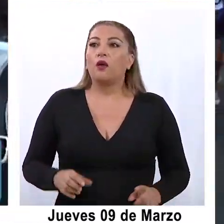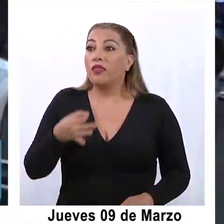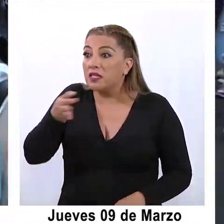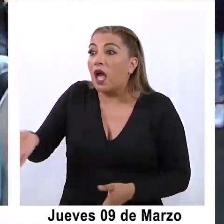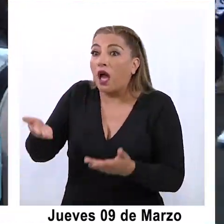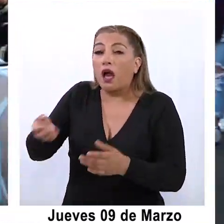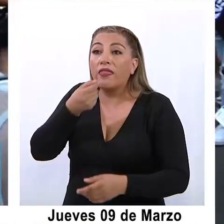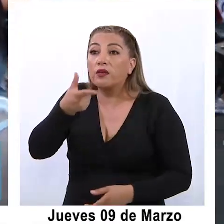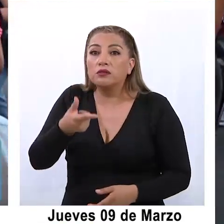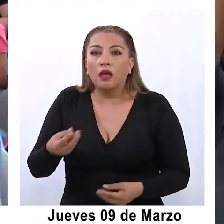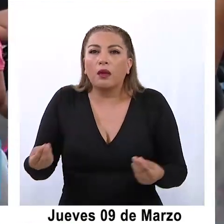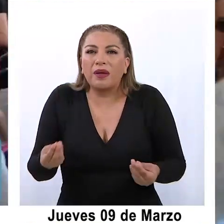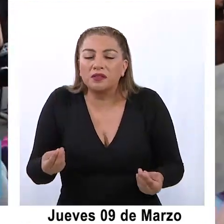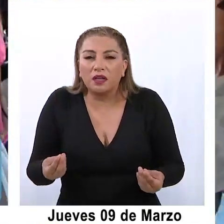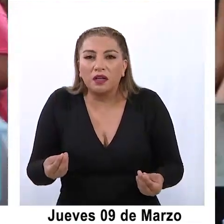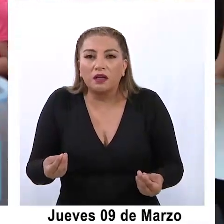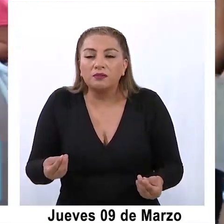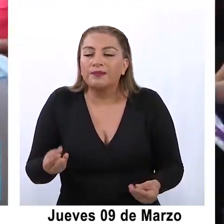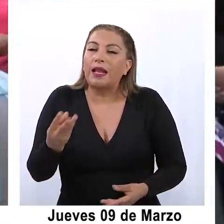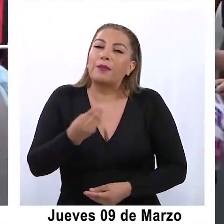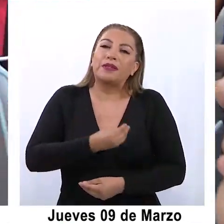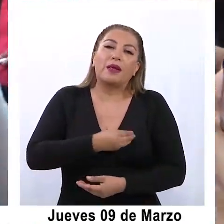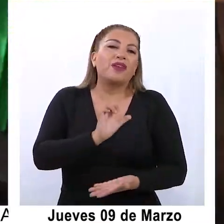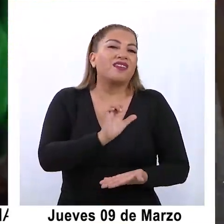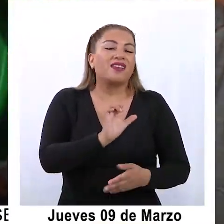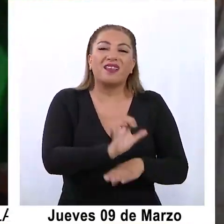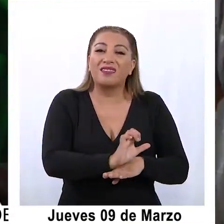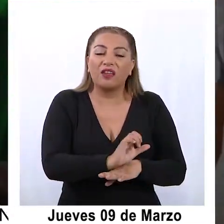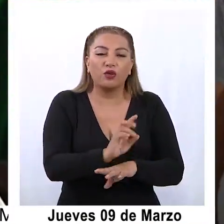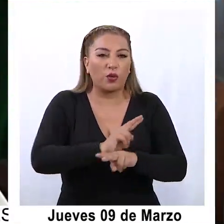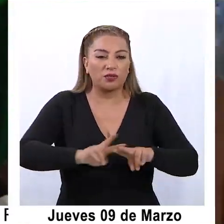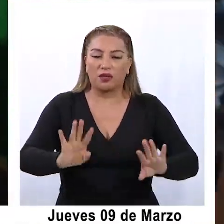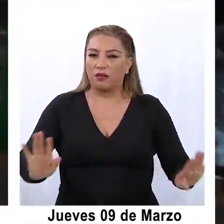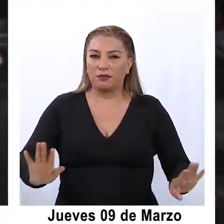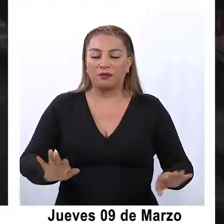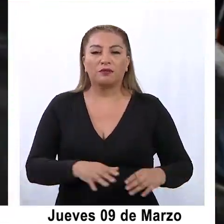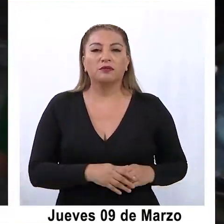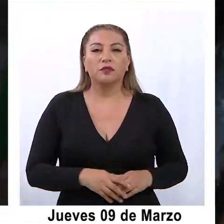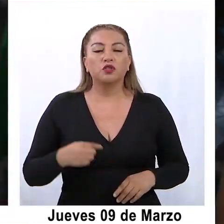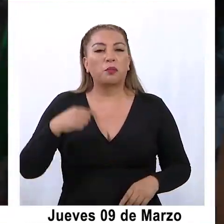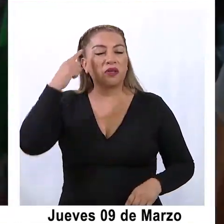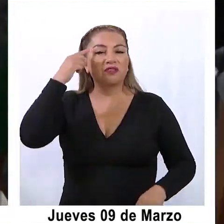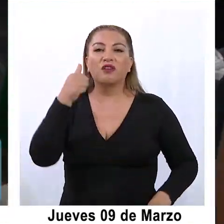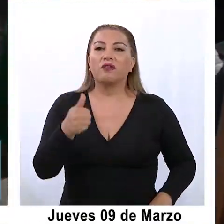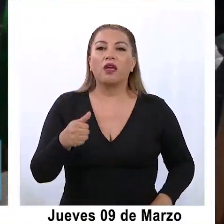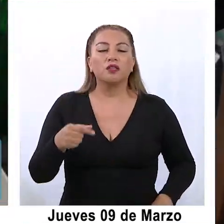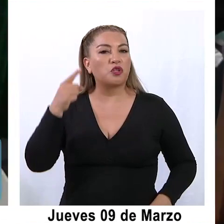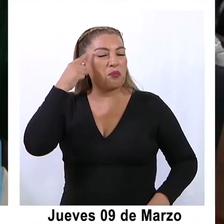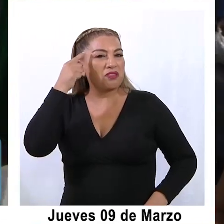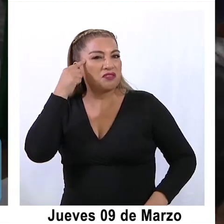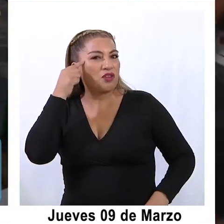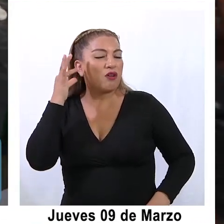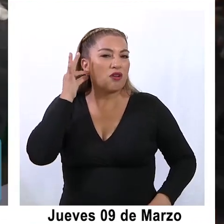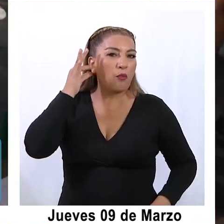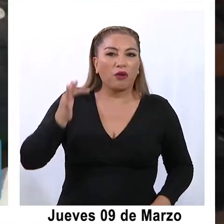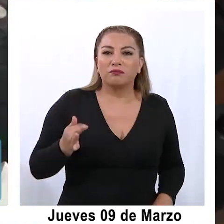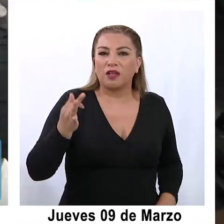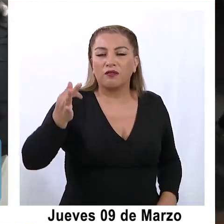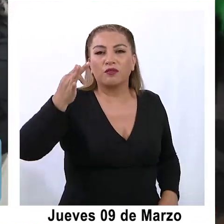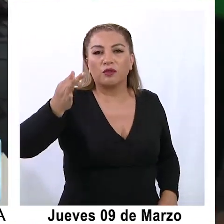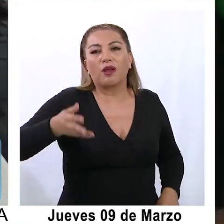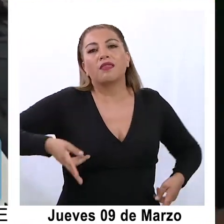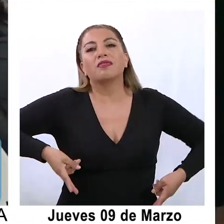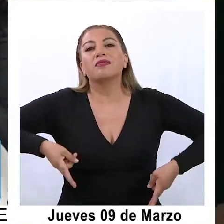pero ¿qué pasa cuando denuncian? No, lamentablemente el Estado no hace nada. Me parece bien porque yo creo que las mujeres en el futuro